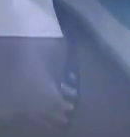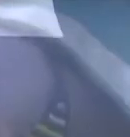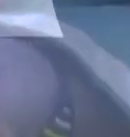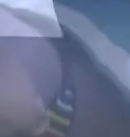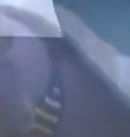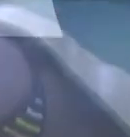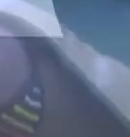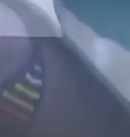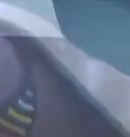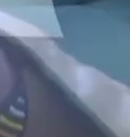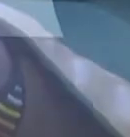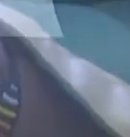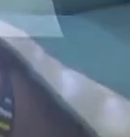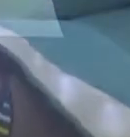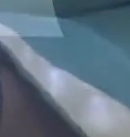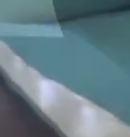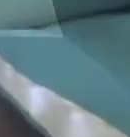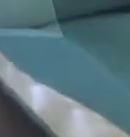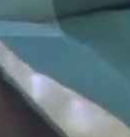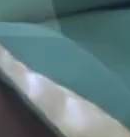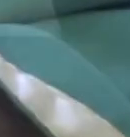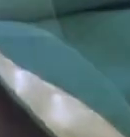Madre Tierra,